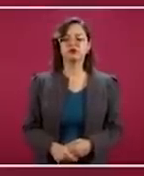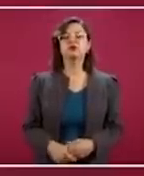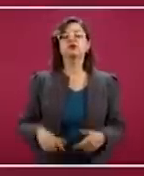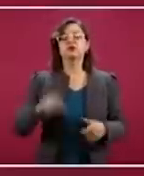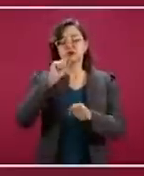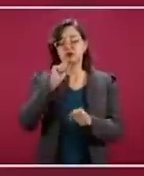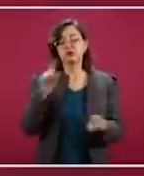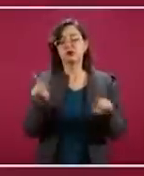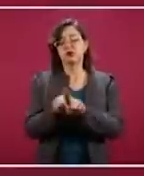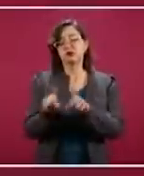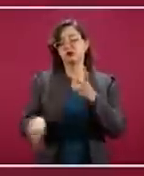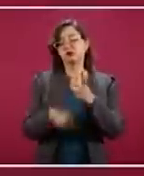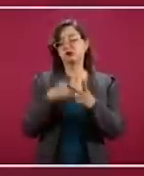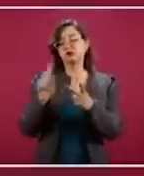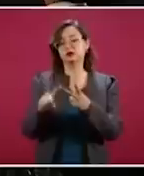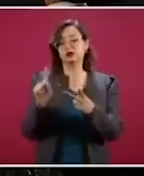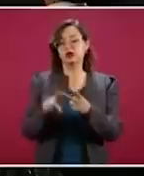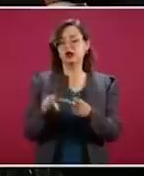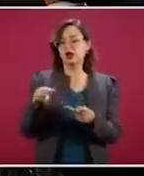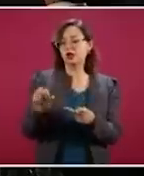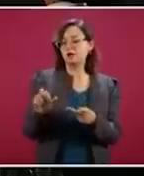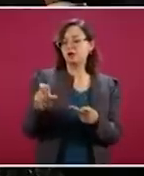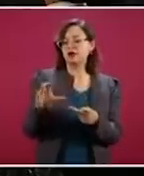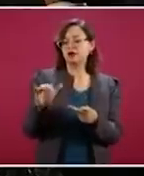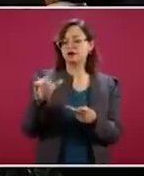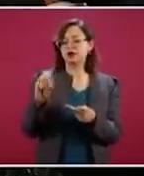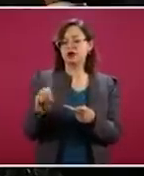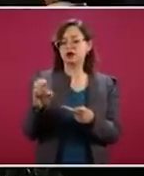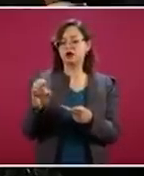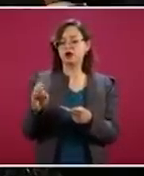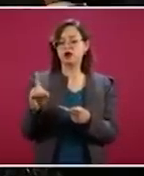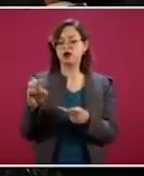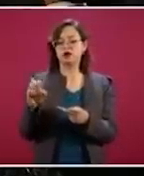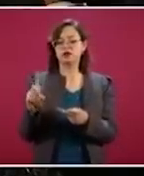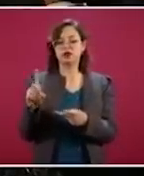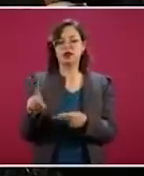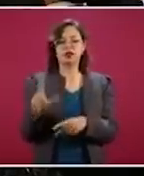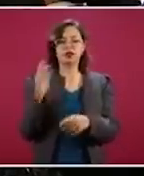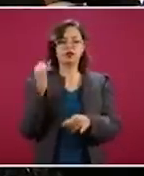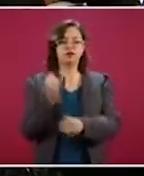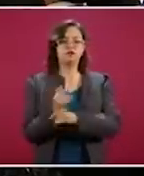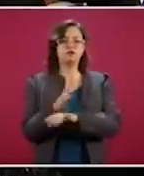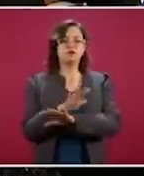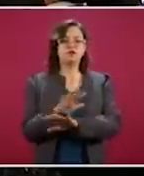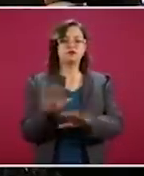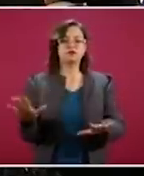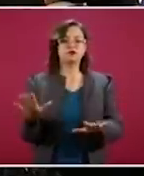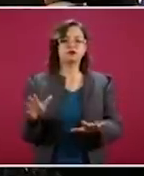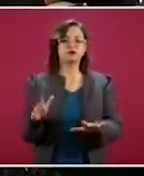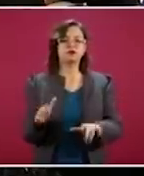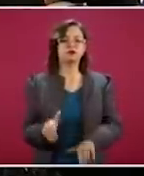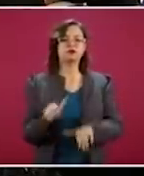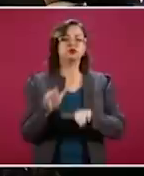Marcelo Ebrard va a informar de cómo va